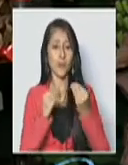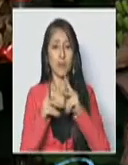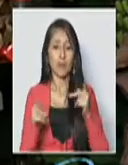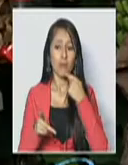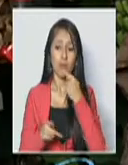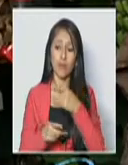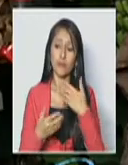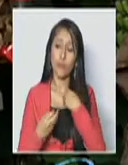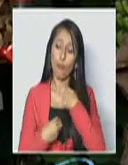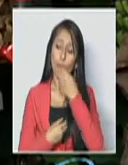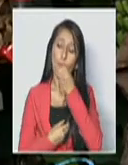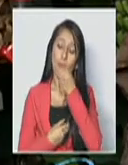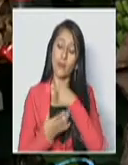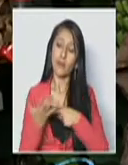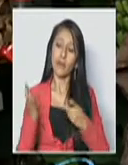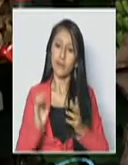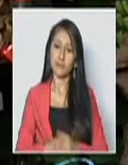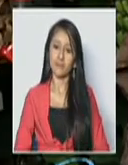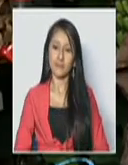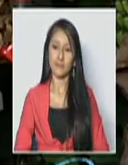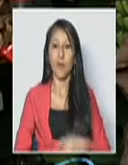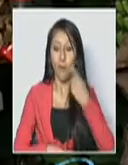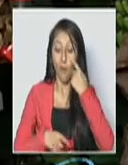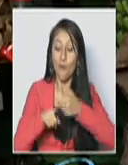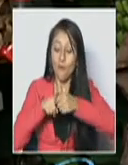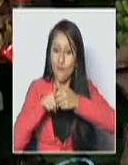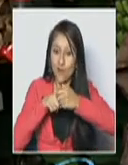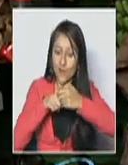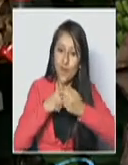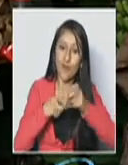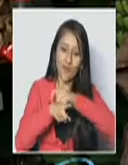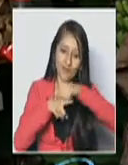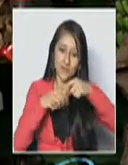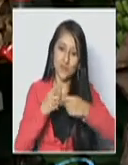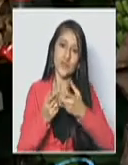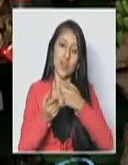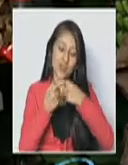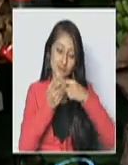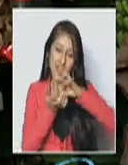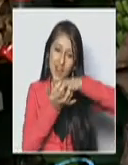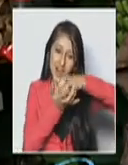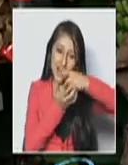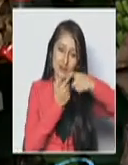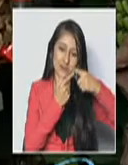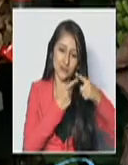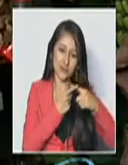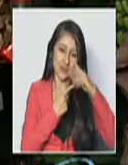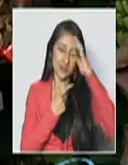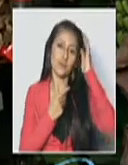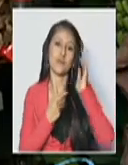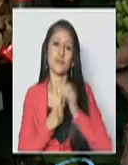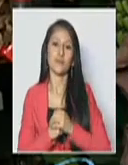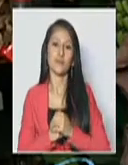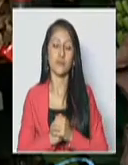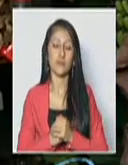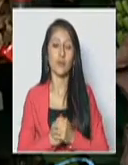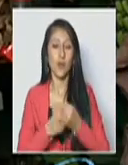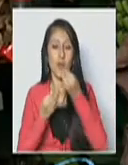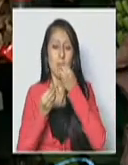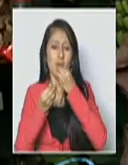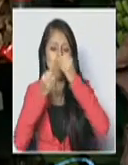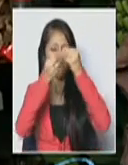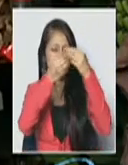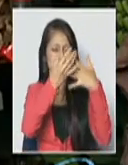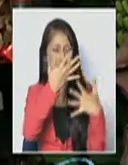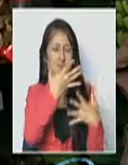entonces qué vamos a comer se nos olvidó el frijol a lentejas habichuela al garbanzo el blanquillo se nos olvidó una gran